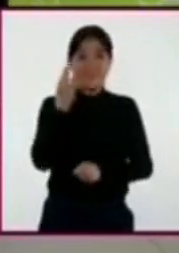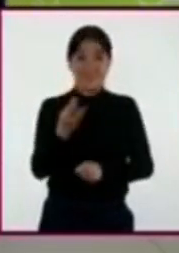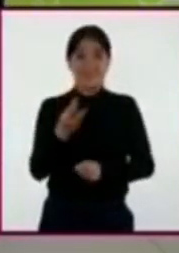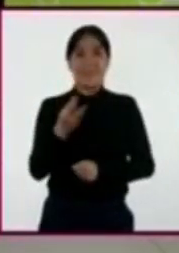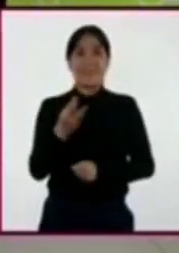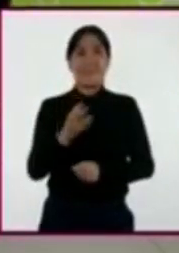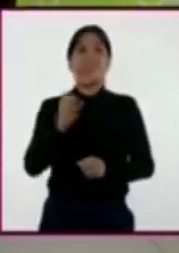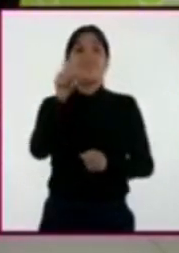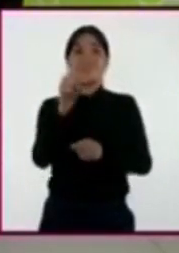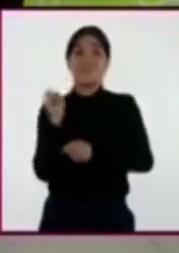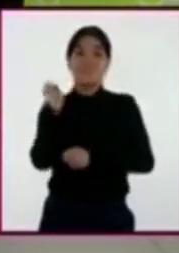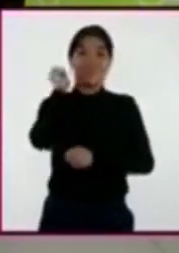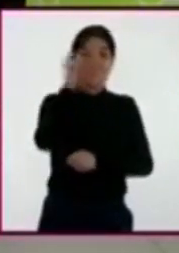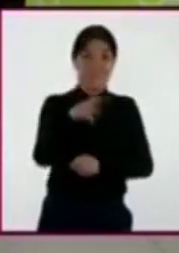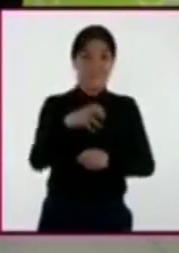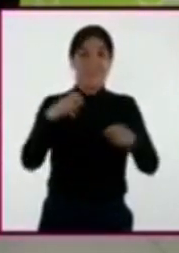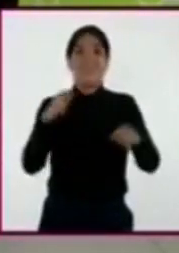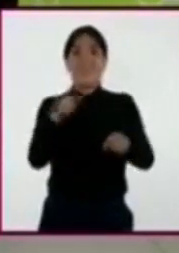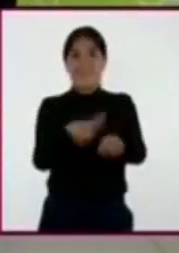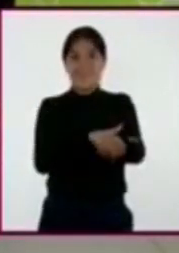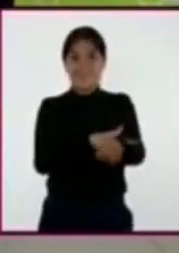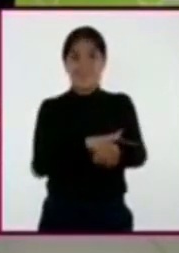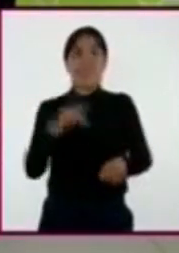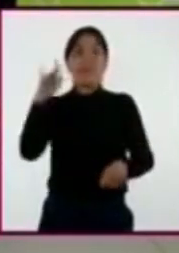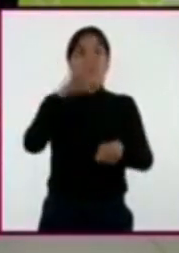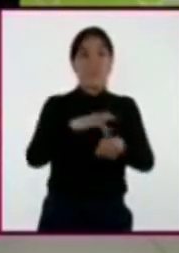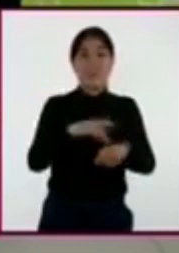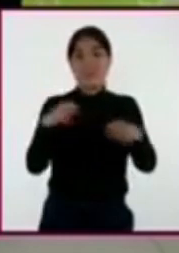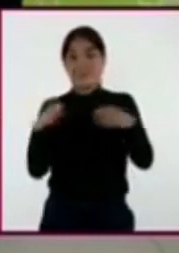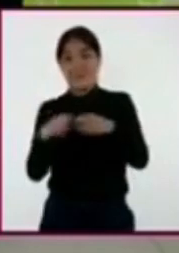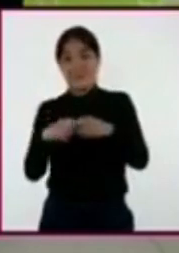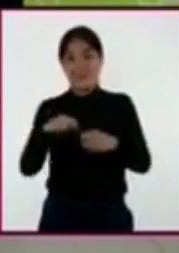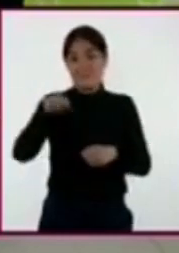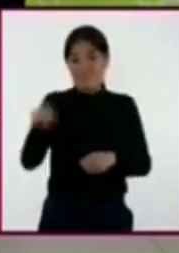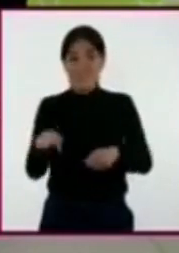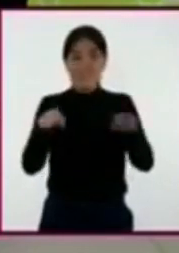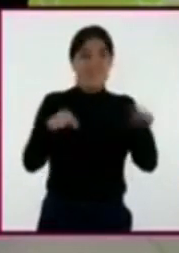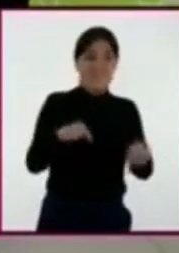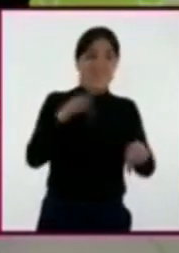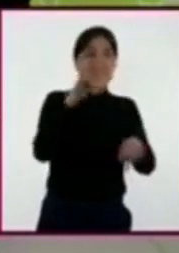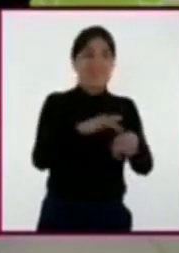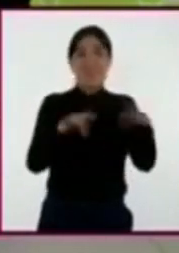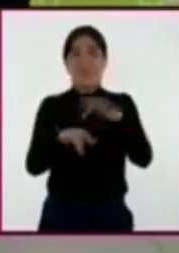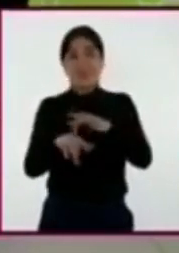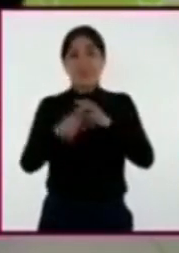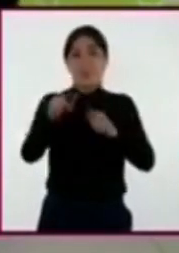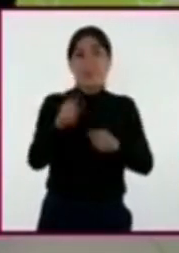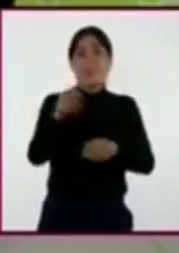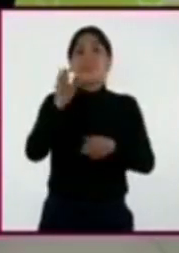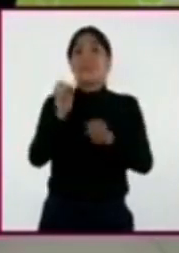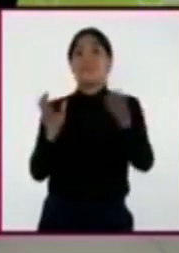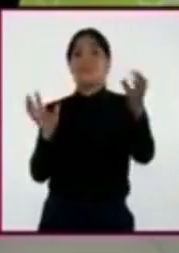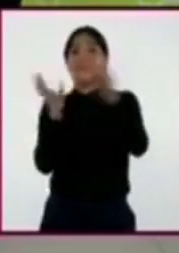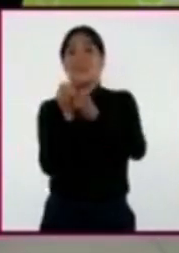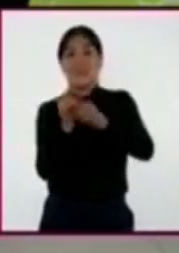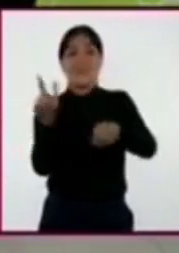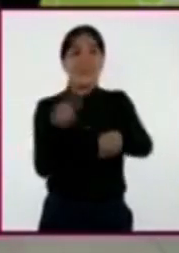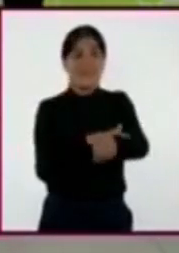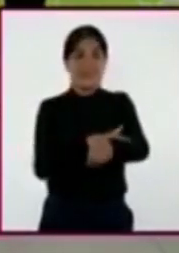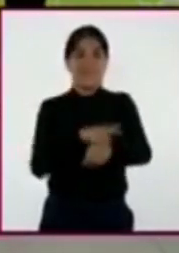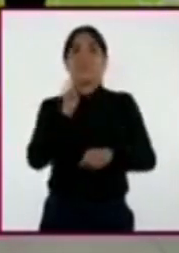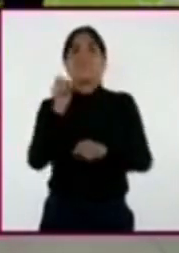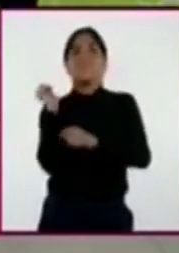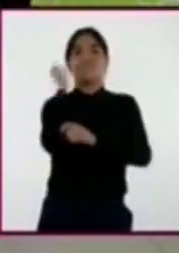1, 2, 3. Lanzas tu calcetín, tocas un tenis, tocas el otro y recibes el calcetín que es lanzado por